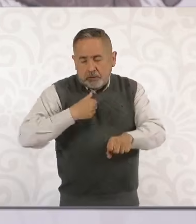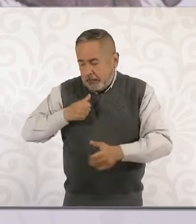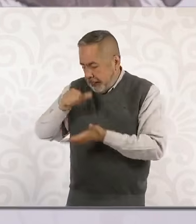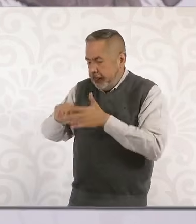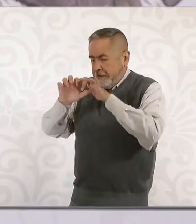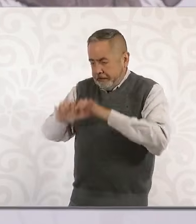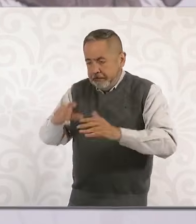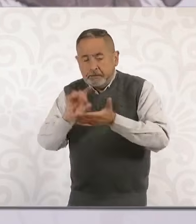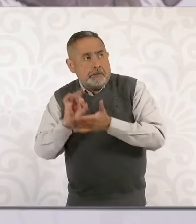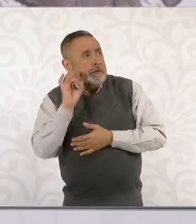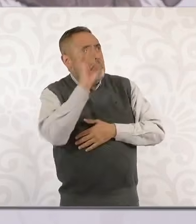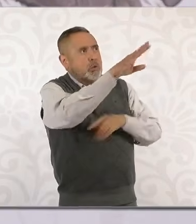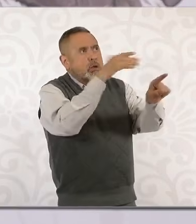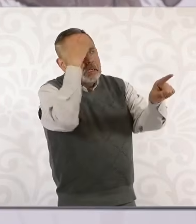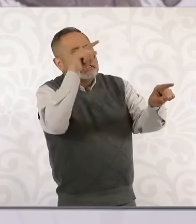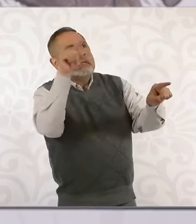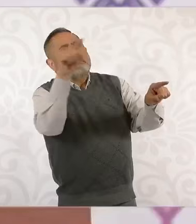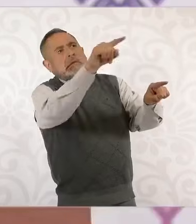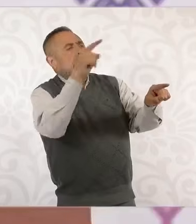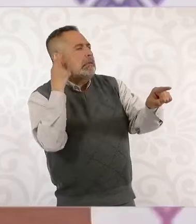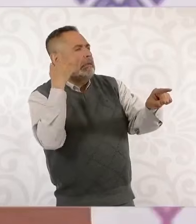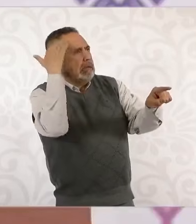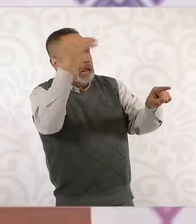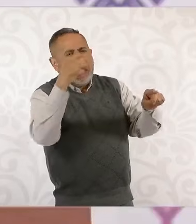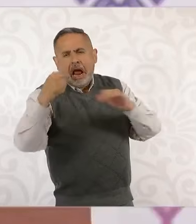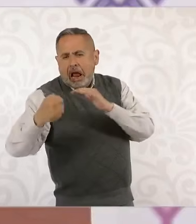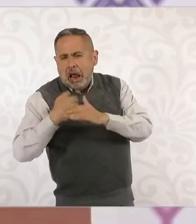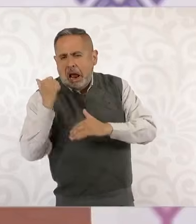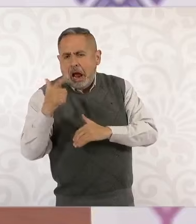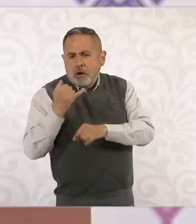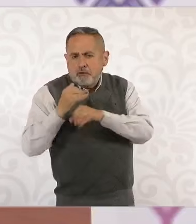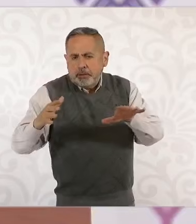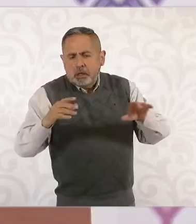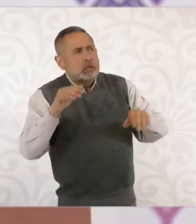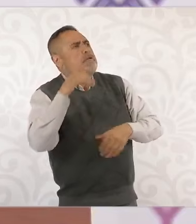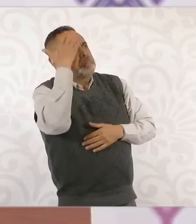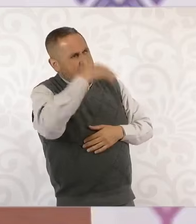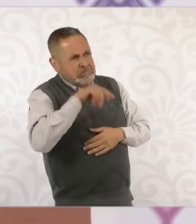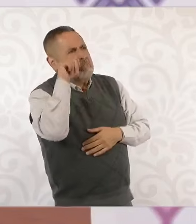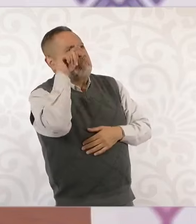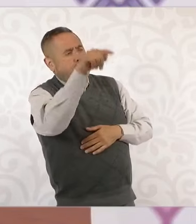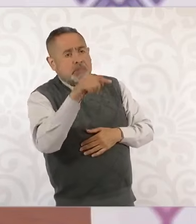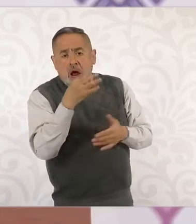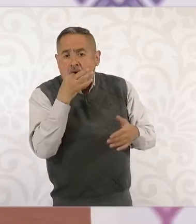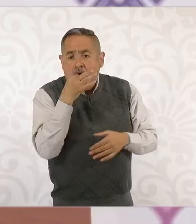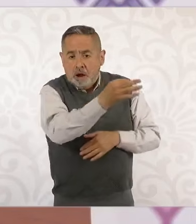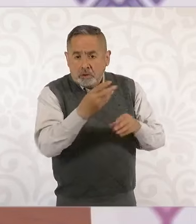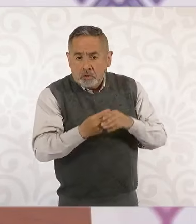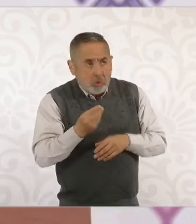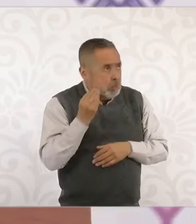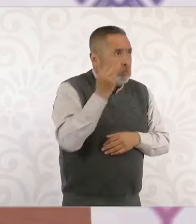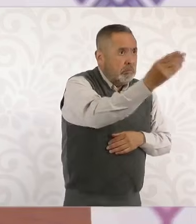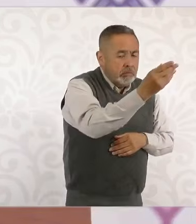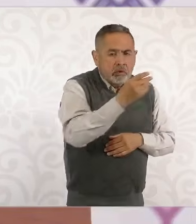que se sepa dónde están por alguna información que se tenga, o que es